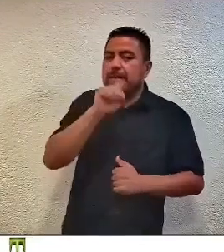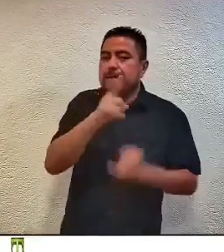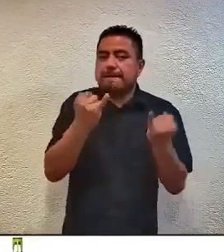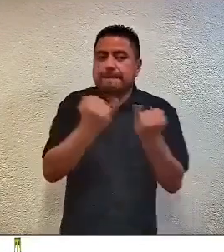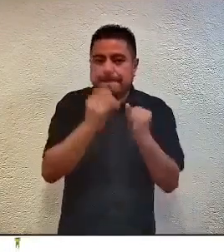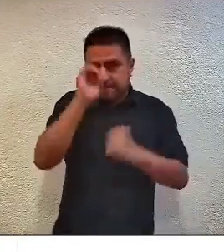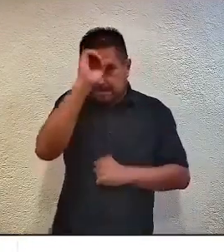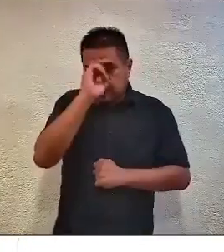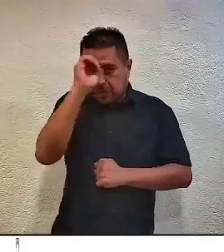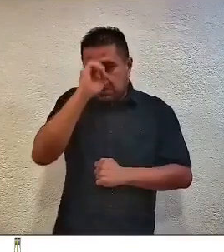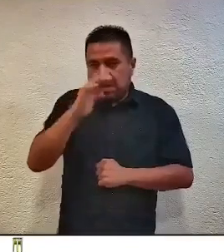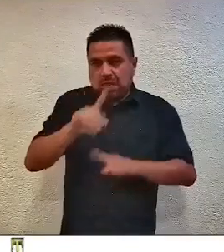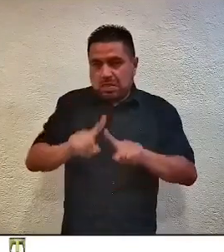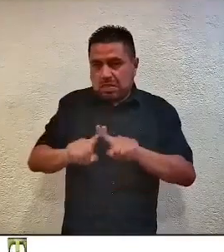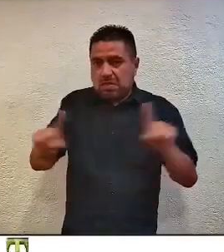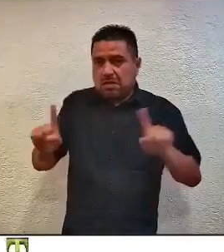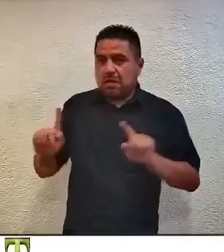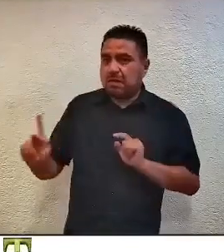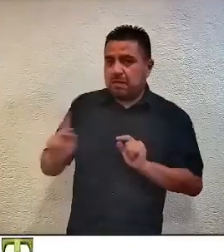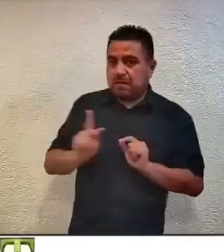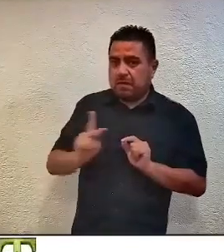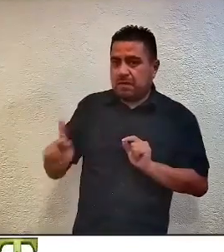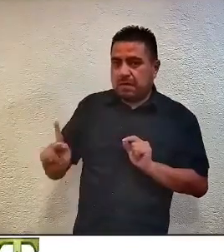de manera diferente.